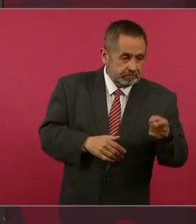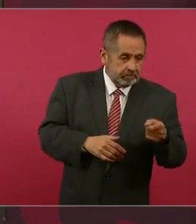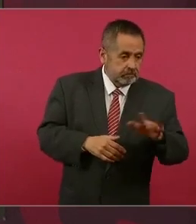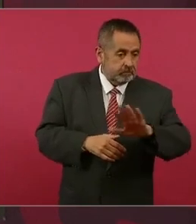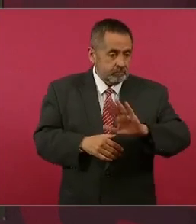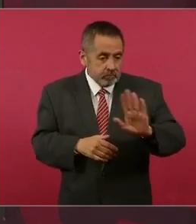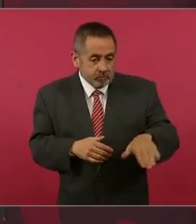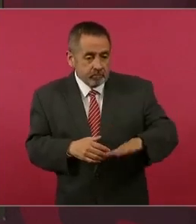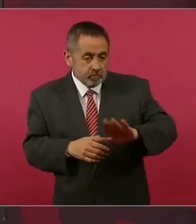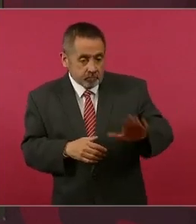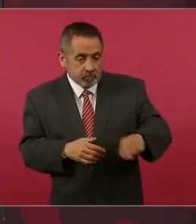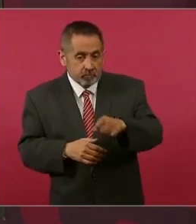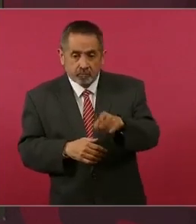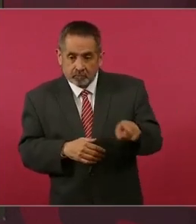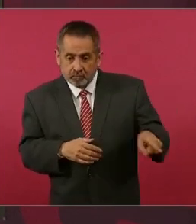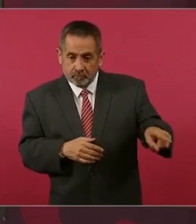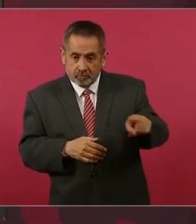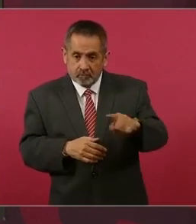valiéndose